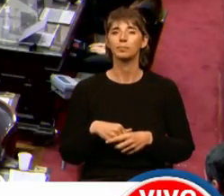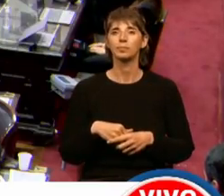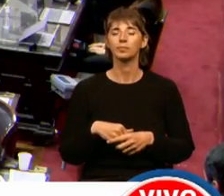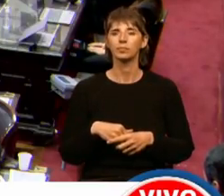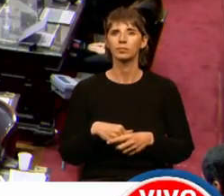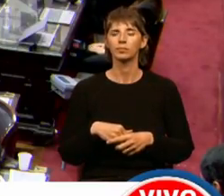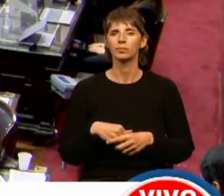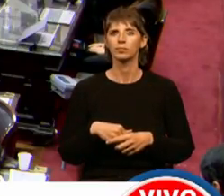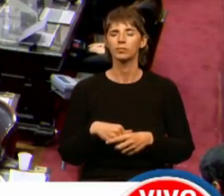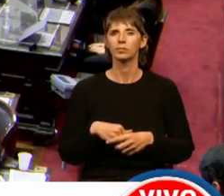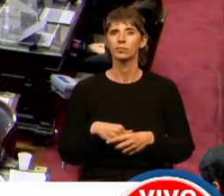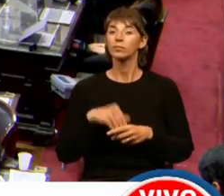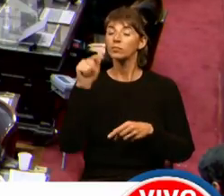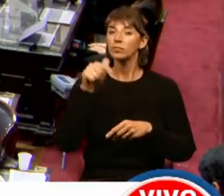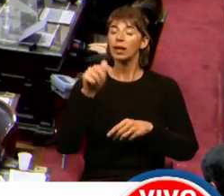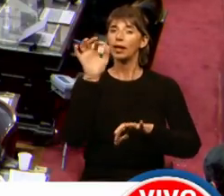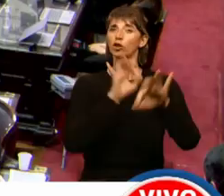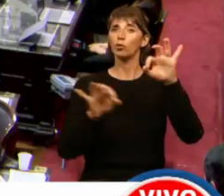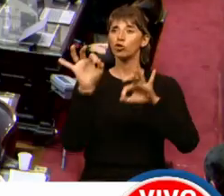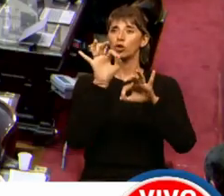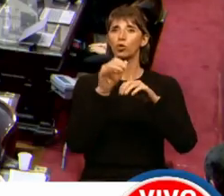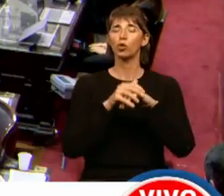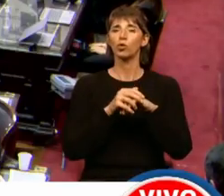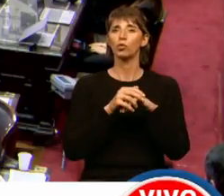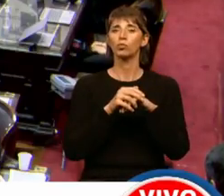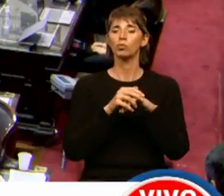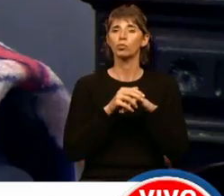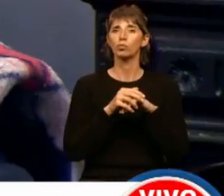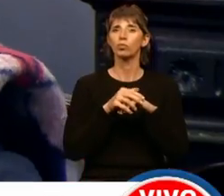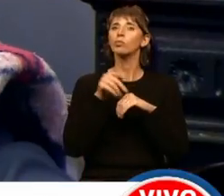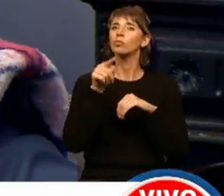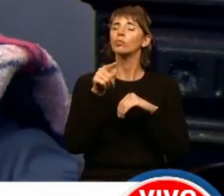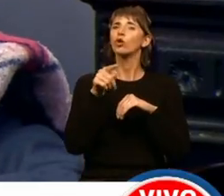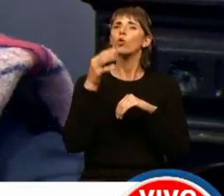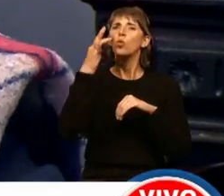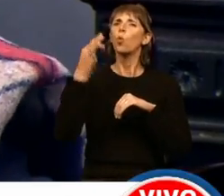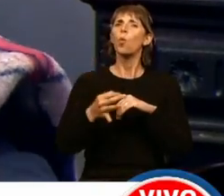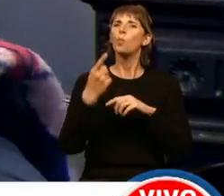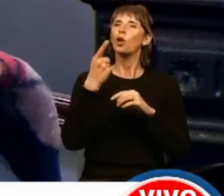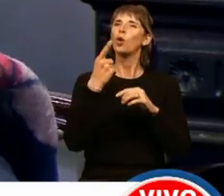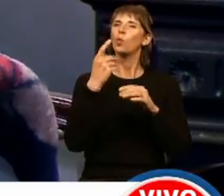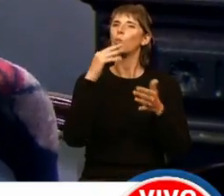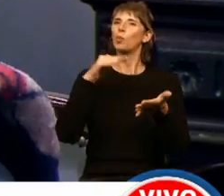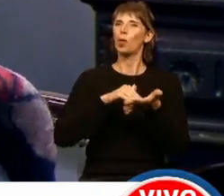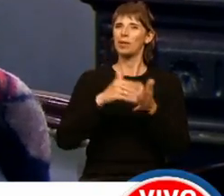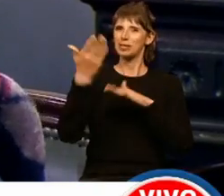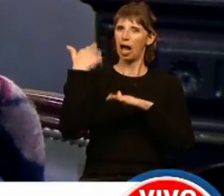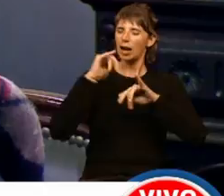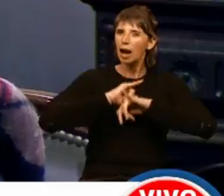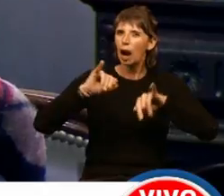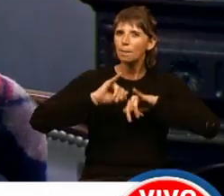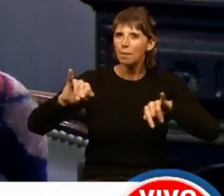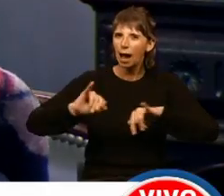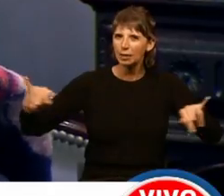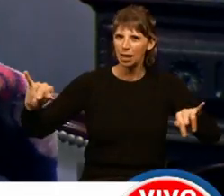hoy este proyecto es cumplir con una de las promesas de campaña que me trajo a formar parte y